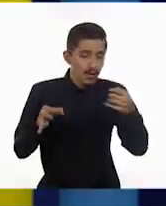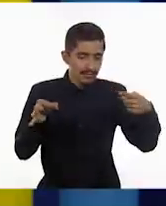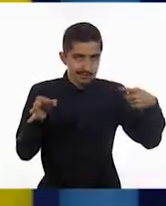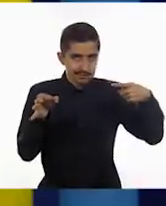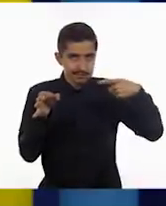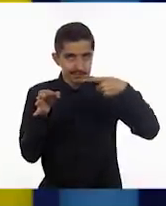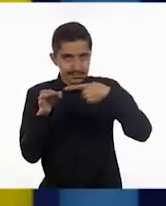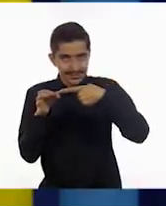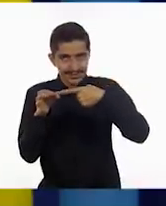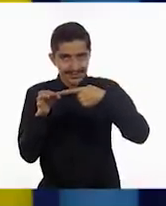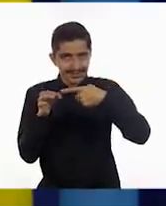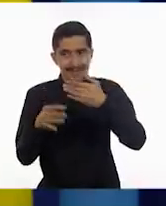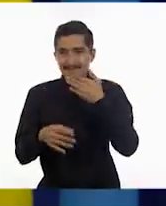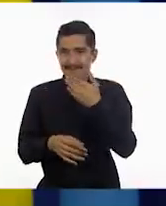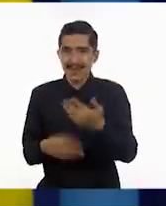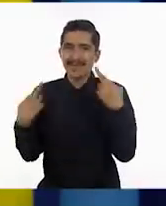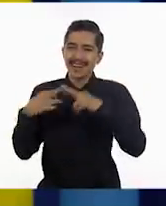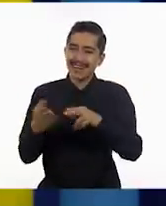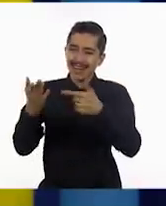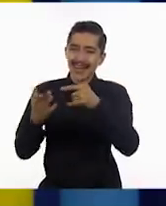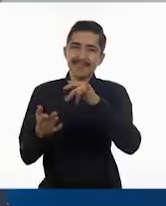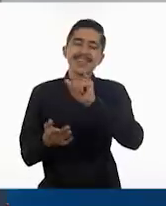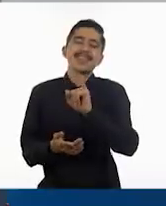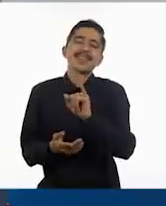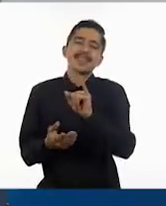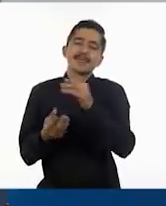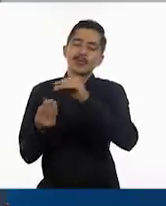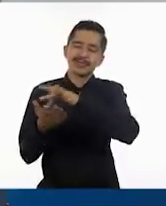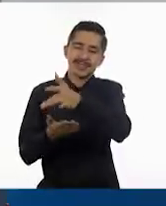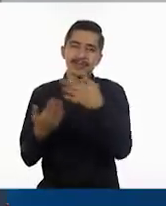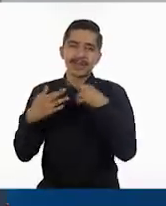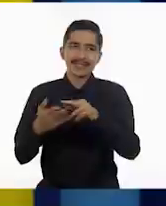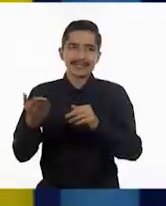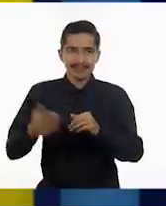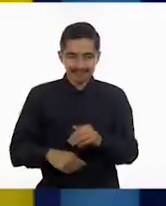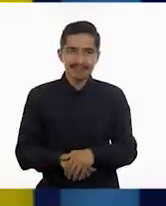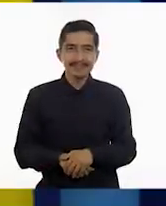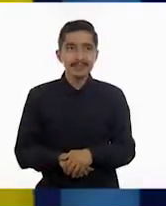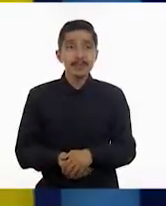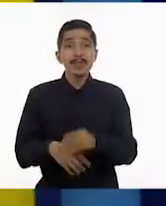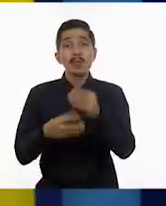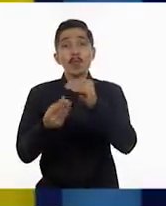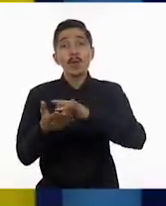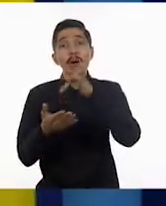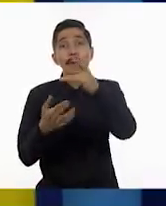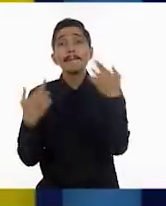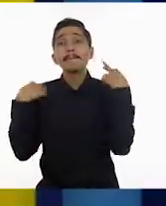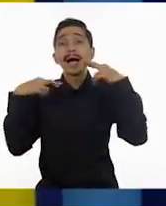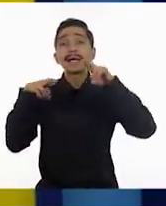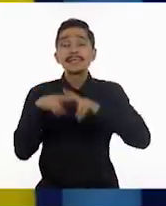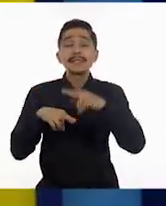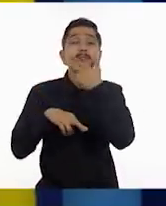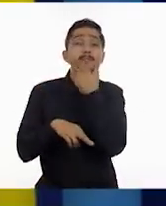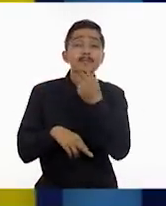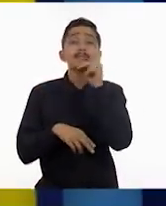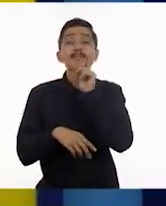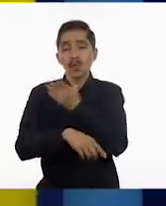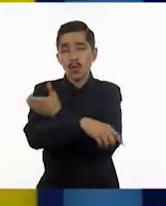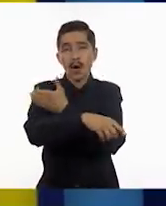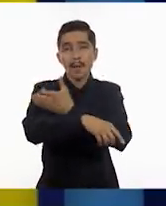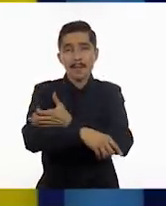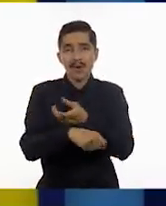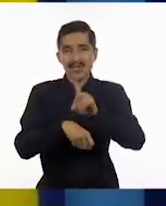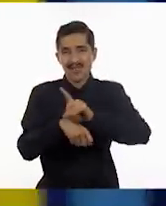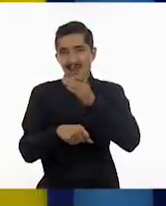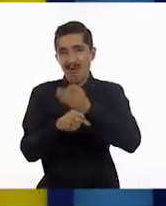bien, pues maestra Gaby, como siempre, muchas gracias. ¿No de qué? Y agradecemos a los maestros y maestras que nos acompañaron